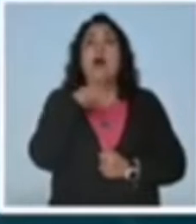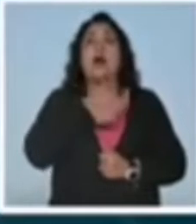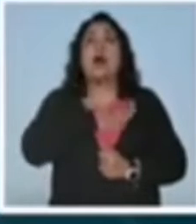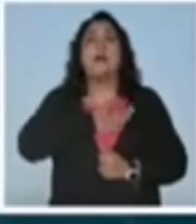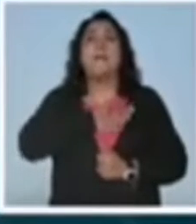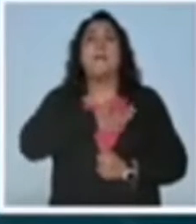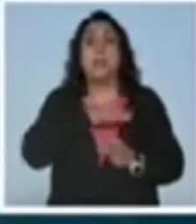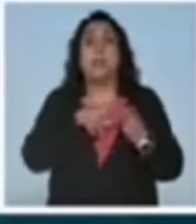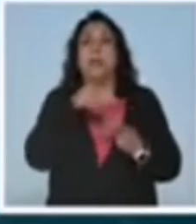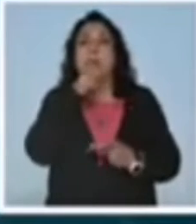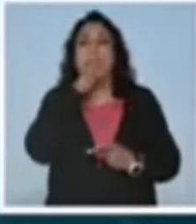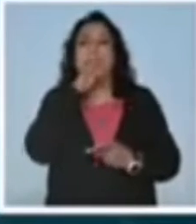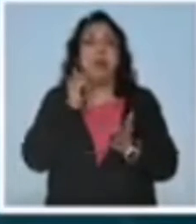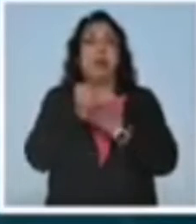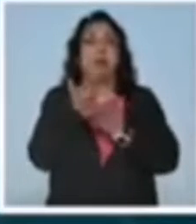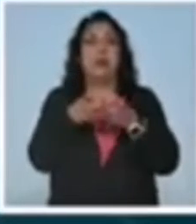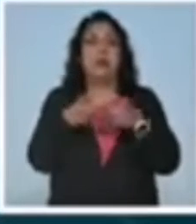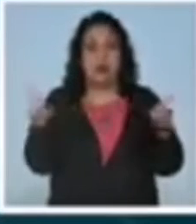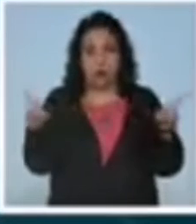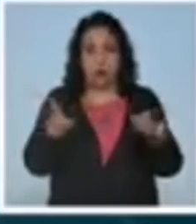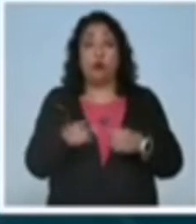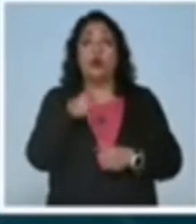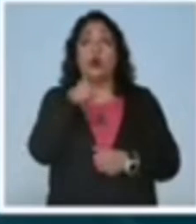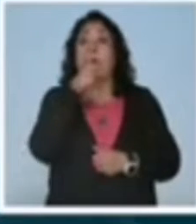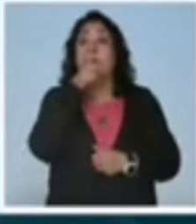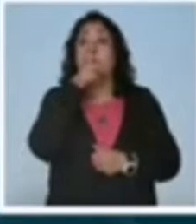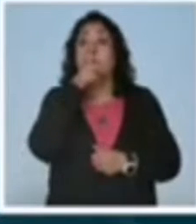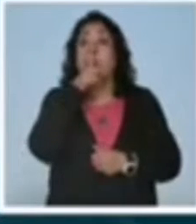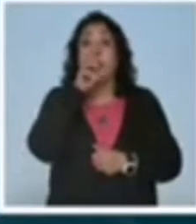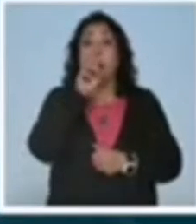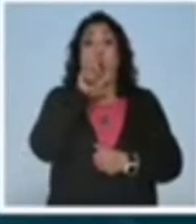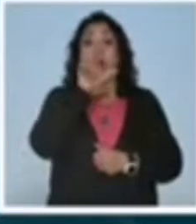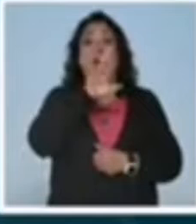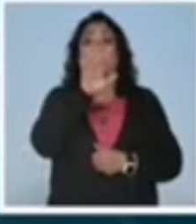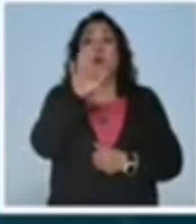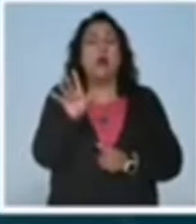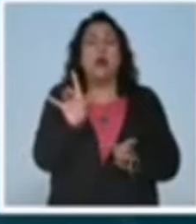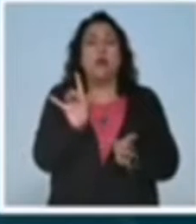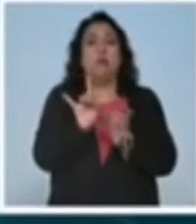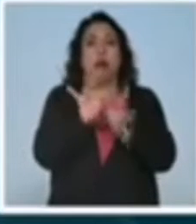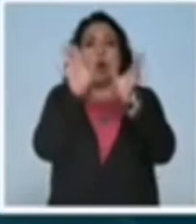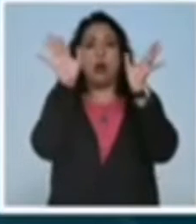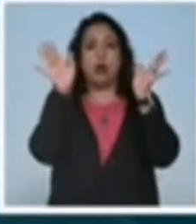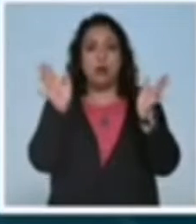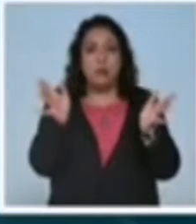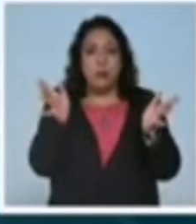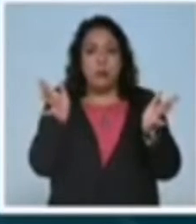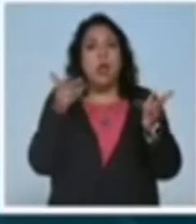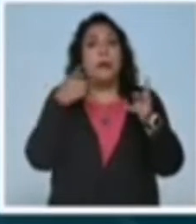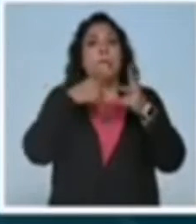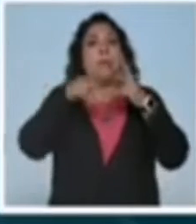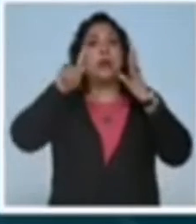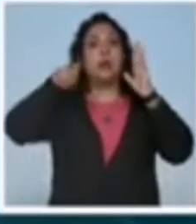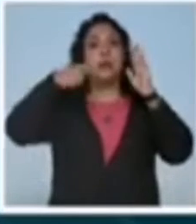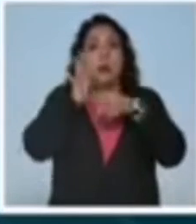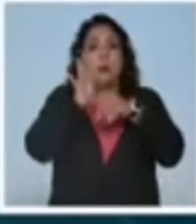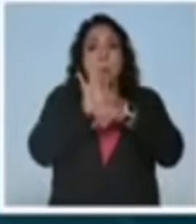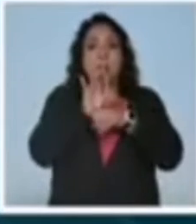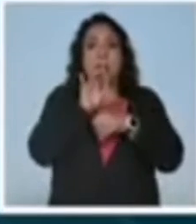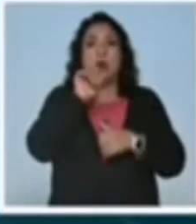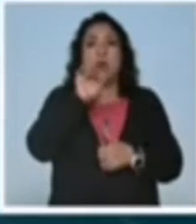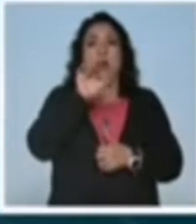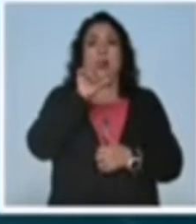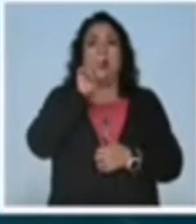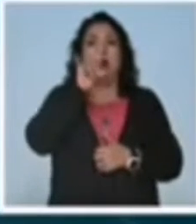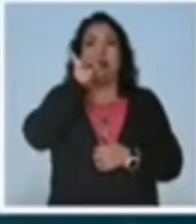y que sus padres han decidido separarse, el papá de Oliverio falleció repentinamente. Así comienza la película de